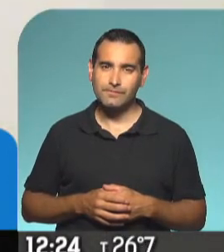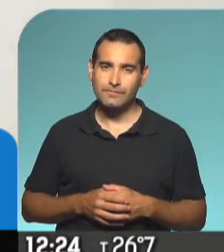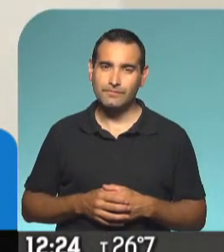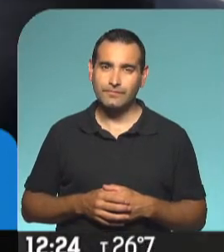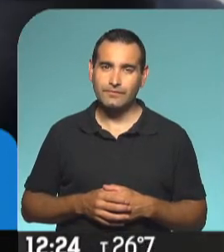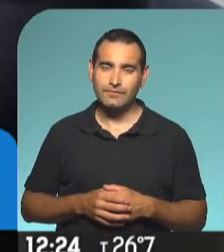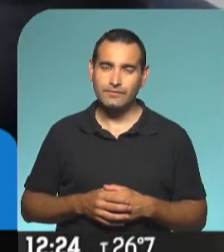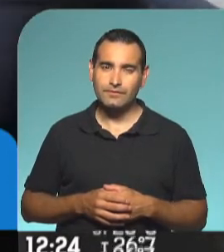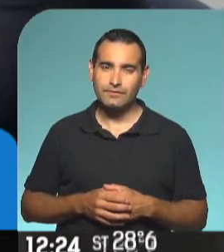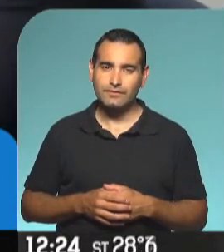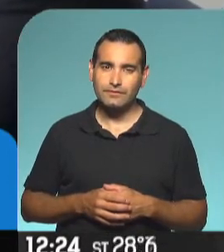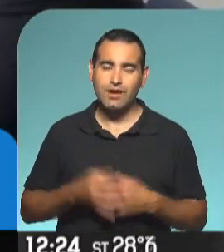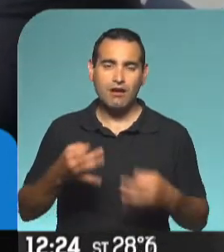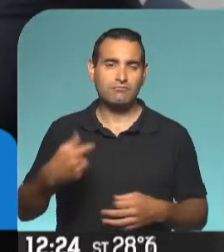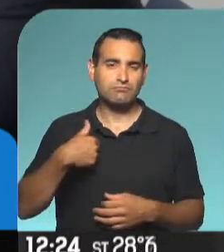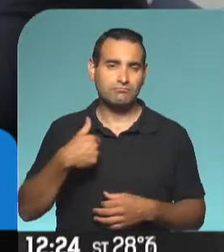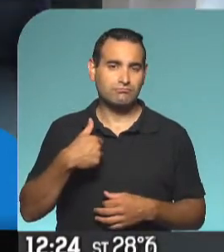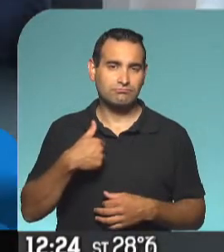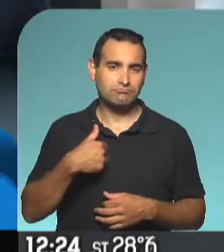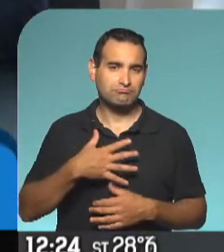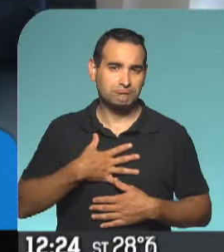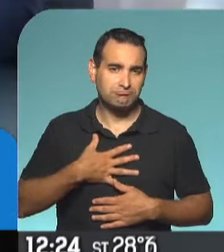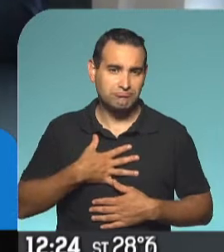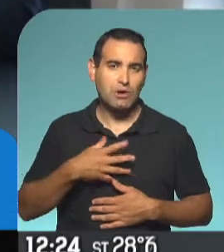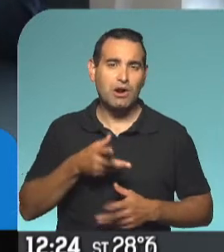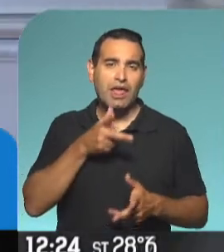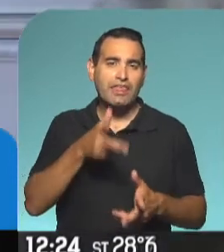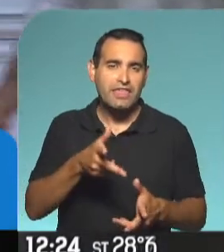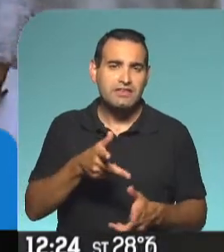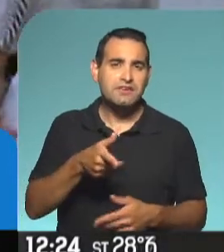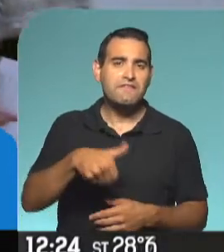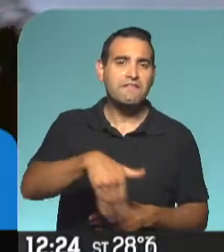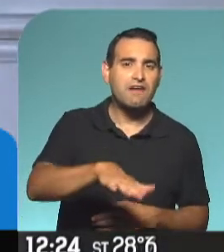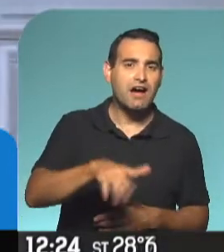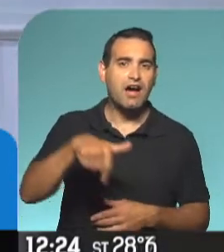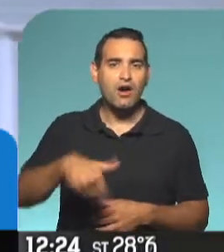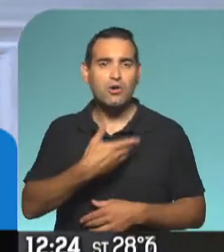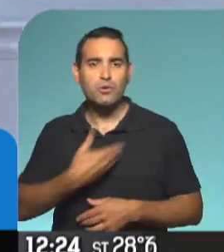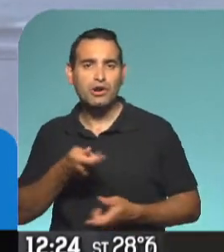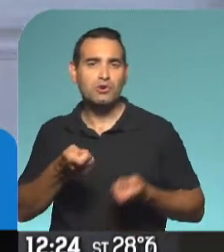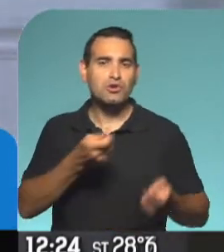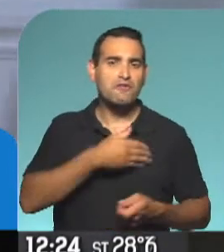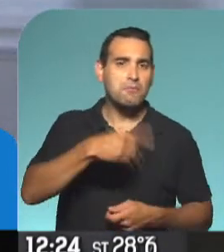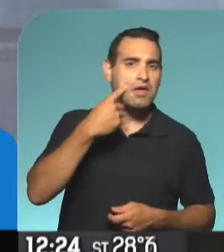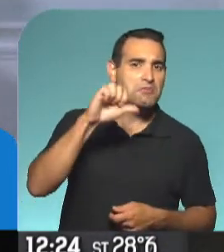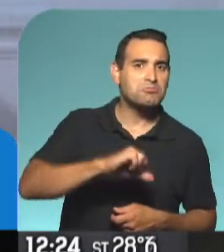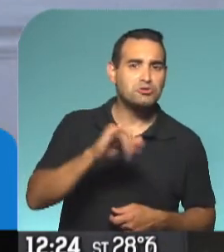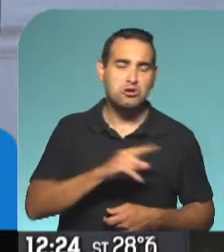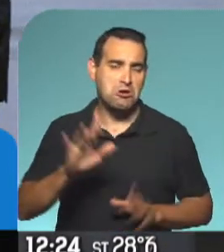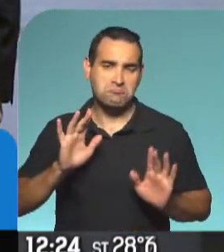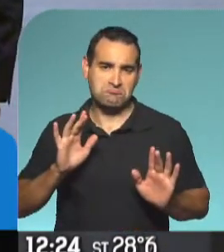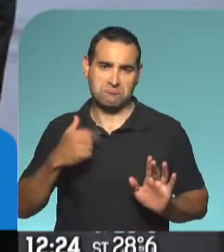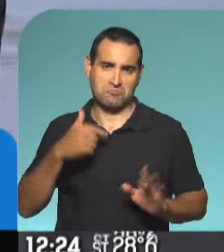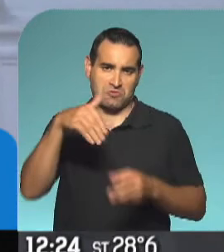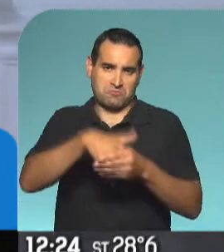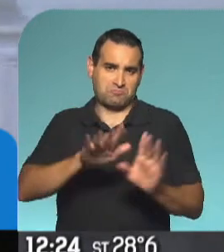Realmente no es mi competencia decirle si esto influirá o no en las negociaciones del fondo, porque yo no participo